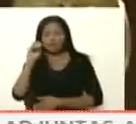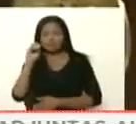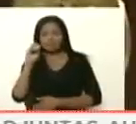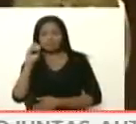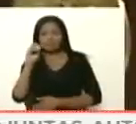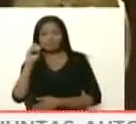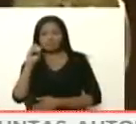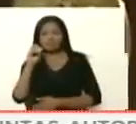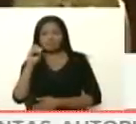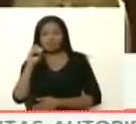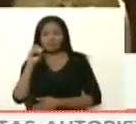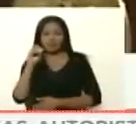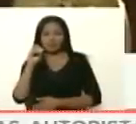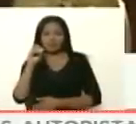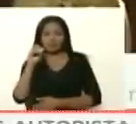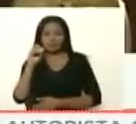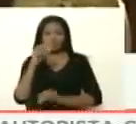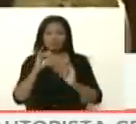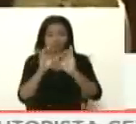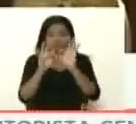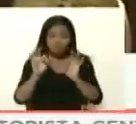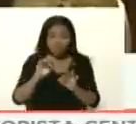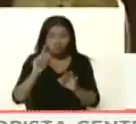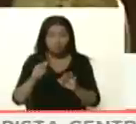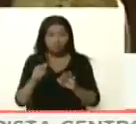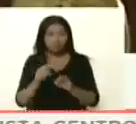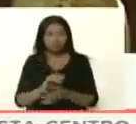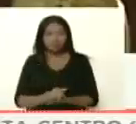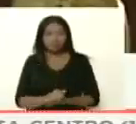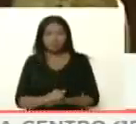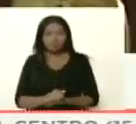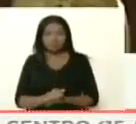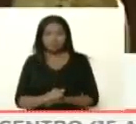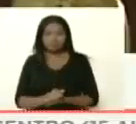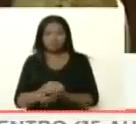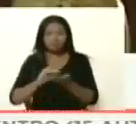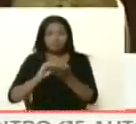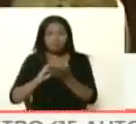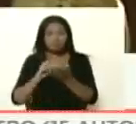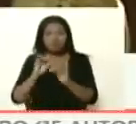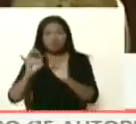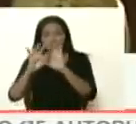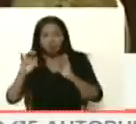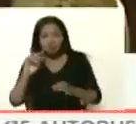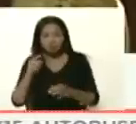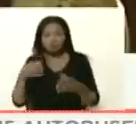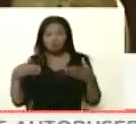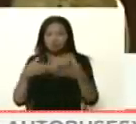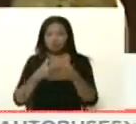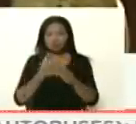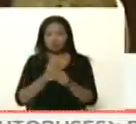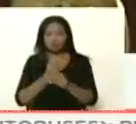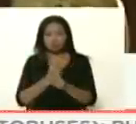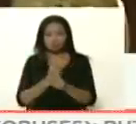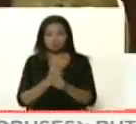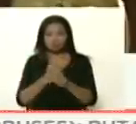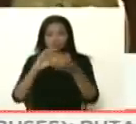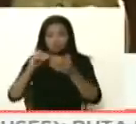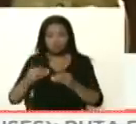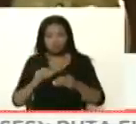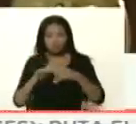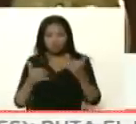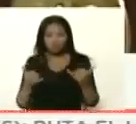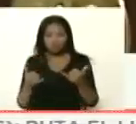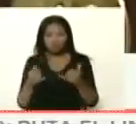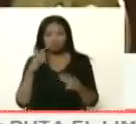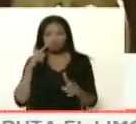férrea en todo el sistema. Tenemos KGTV, sistema de colocación de balasto, tenemos un equipo de soldador de balasto de